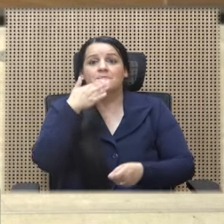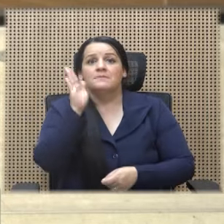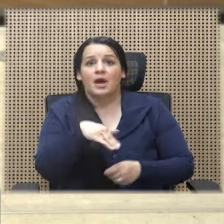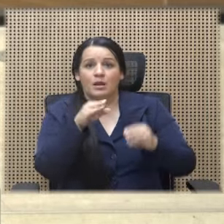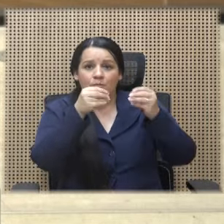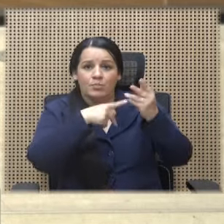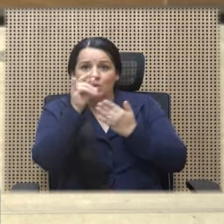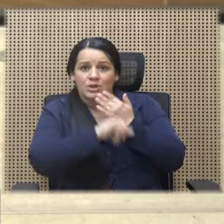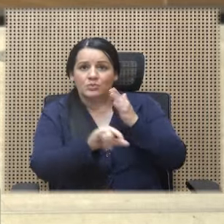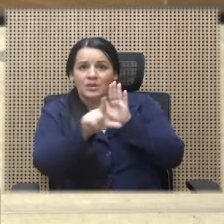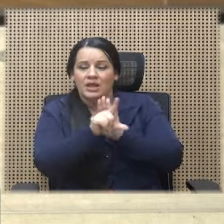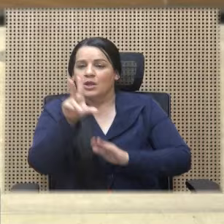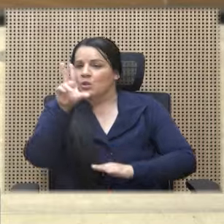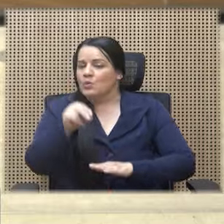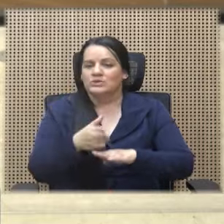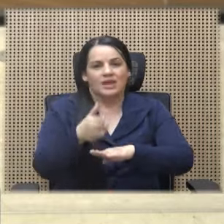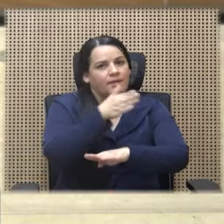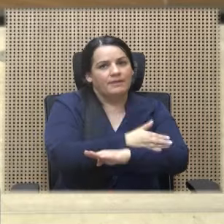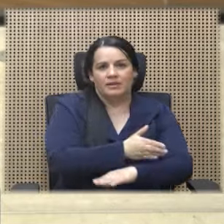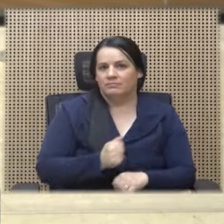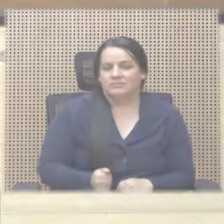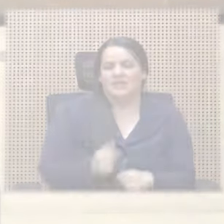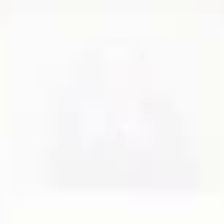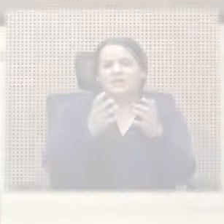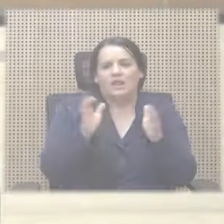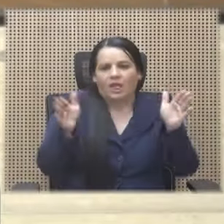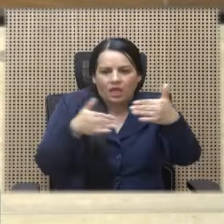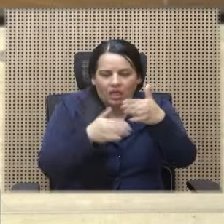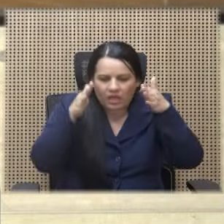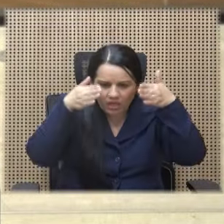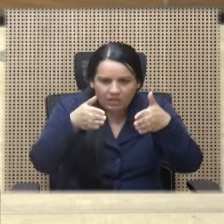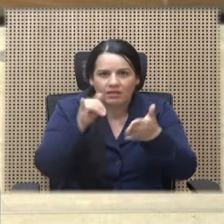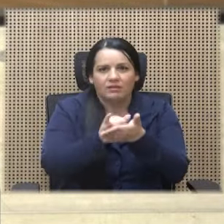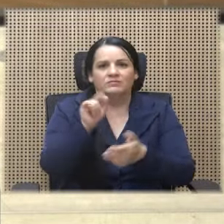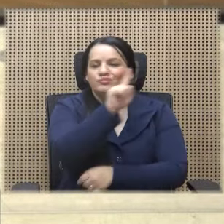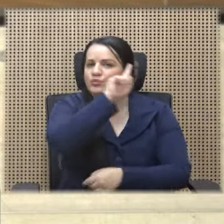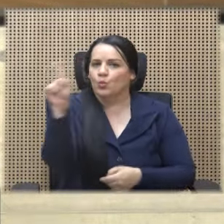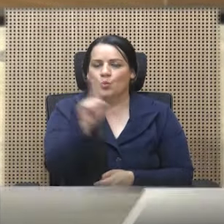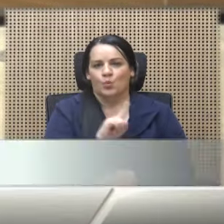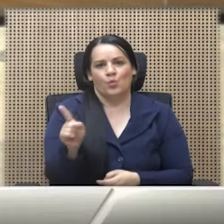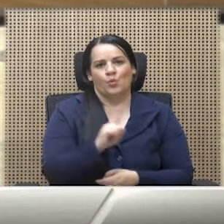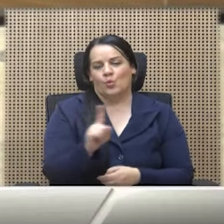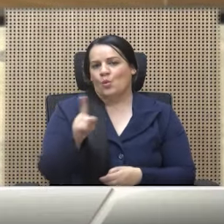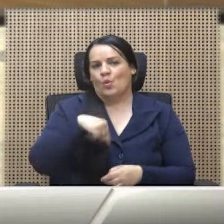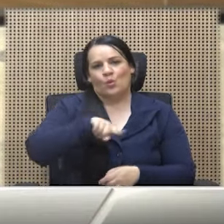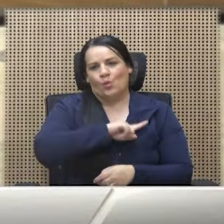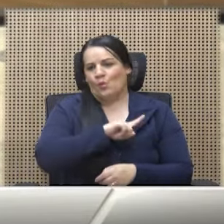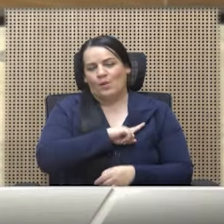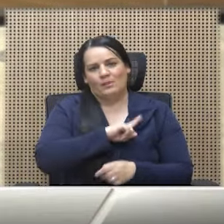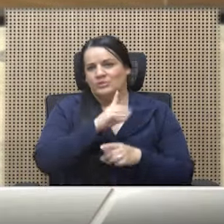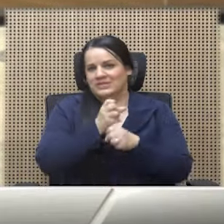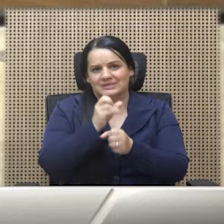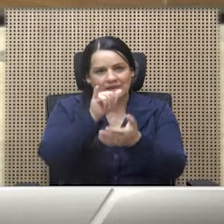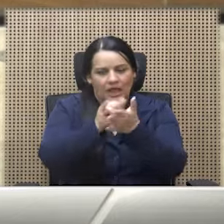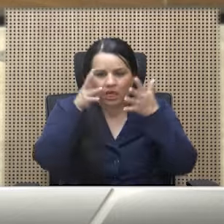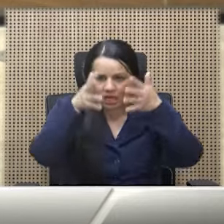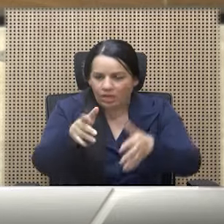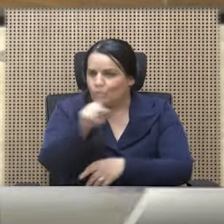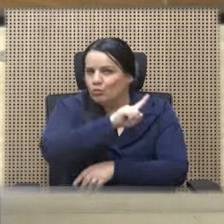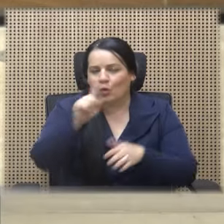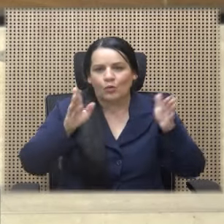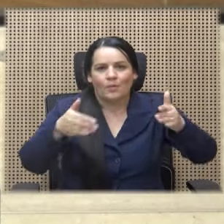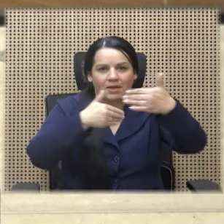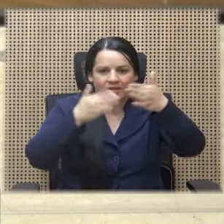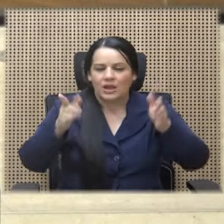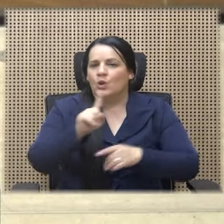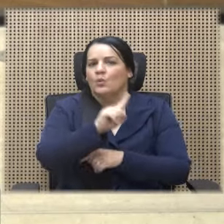ciudadanos y no no seguir con estos temas que en nada ayudan No señores no nos vamos a prestar al juego aquí no nos vamos a enfrascar a